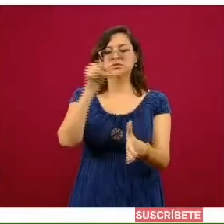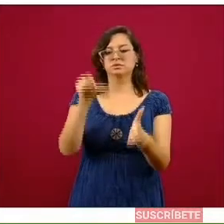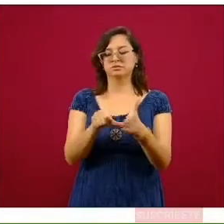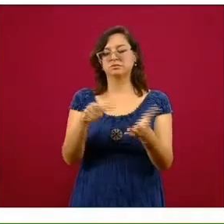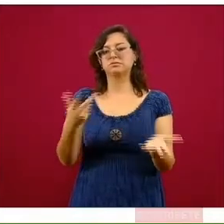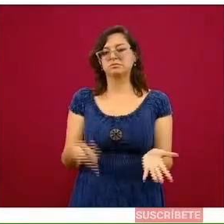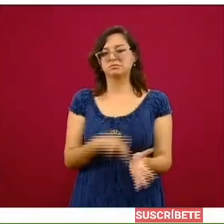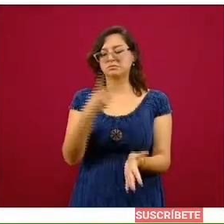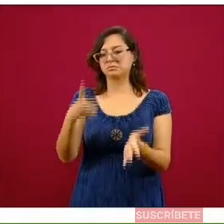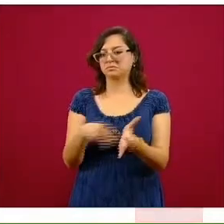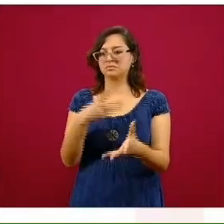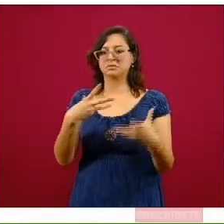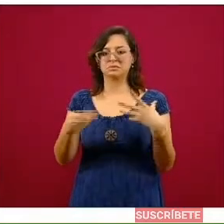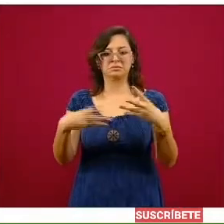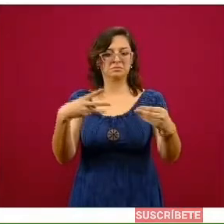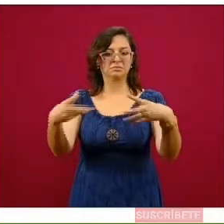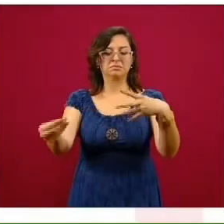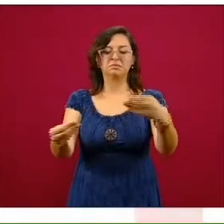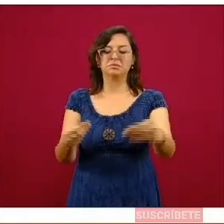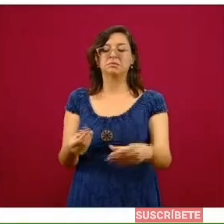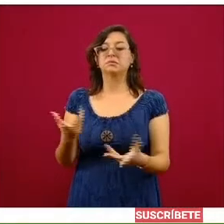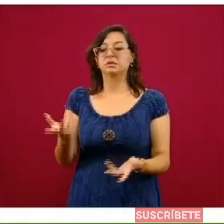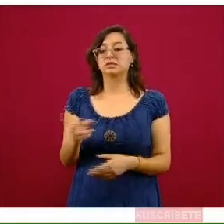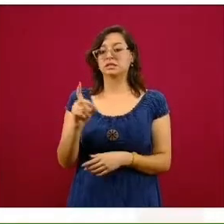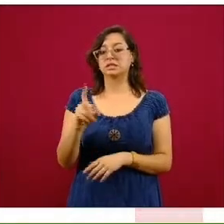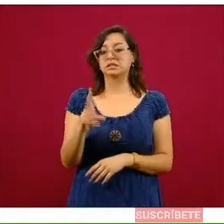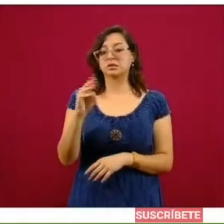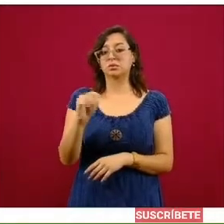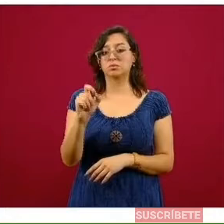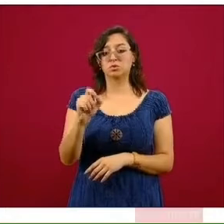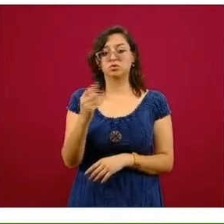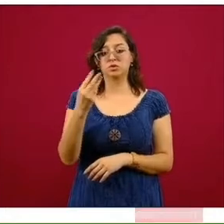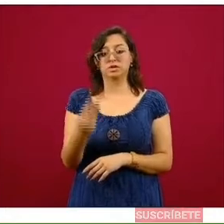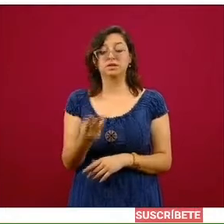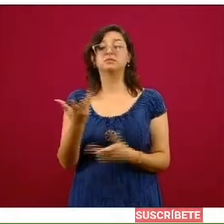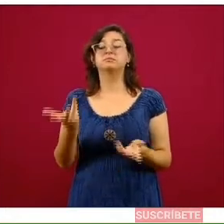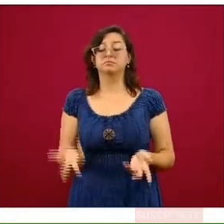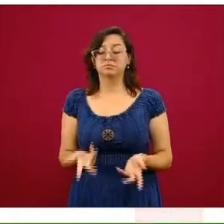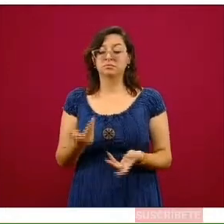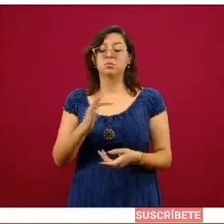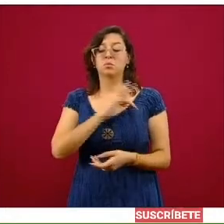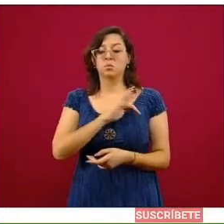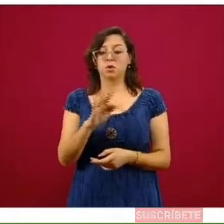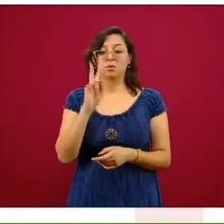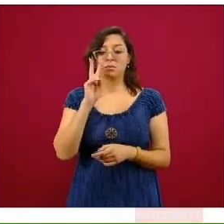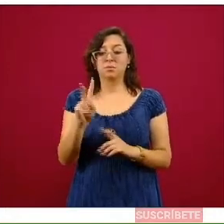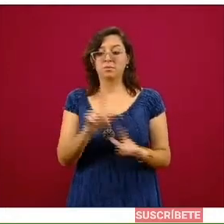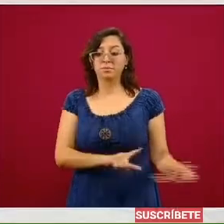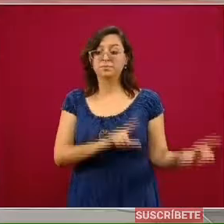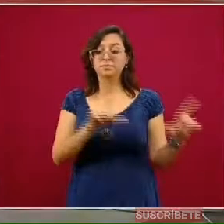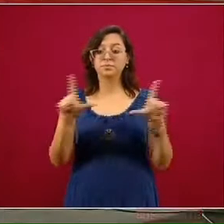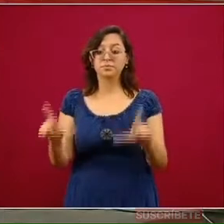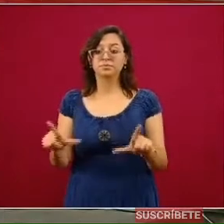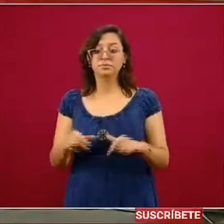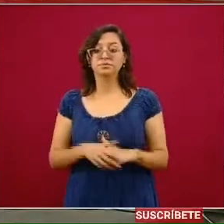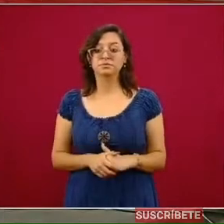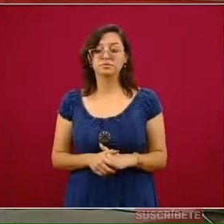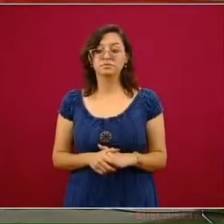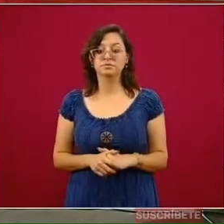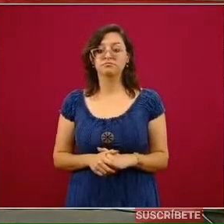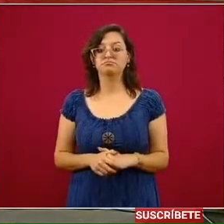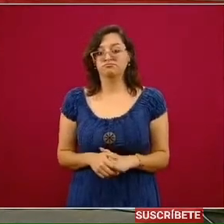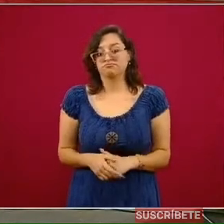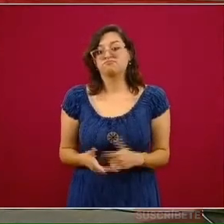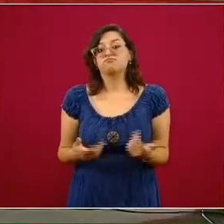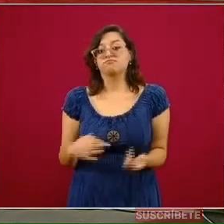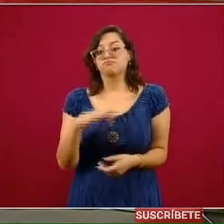tasa de incidencia de casos, que además es importante, hasta 39.3 la escala. Si vemos la siguiente diapositiva, vamos a ver cómo